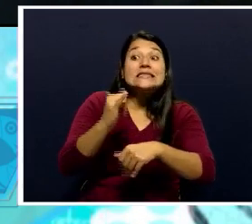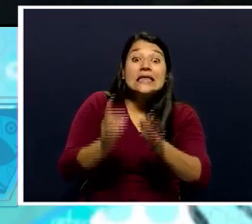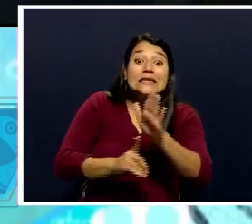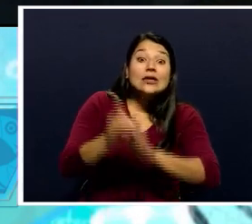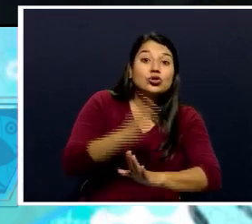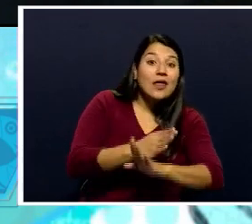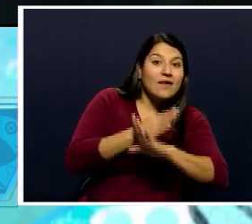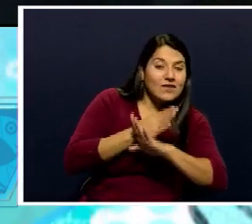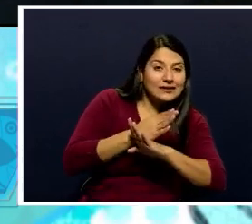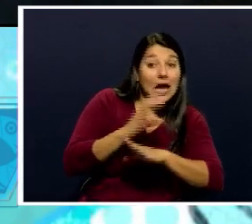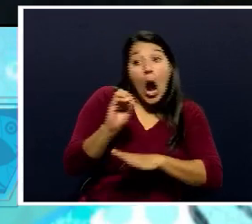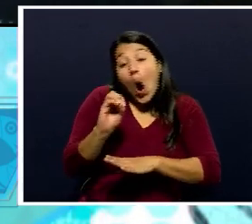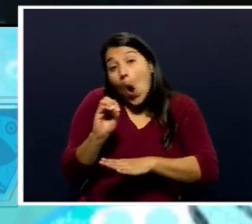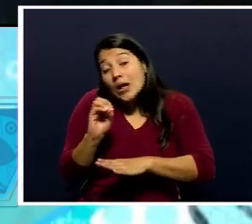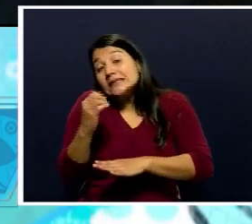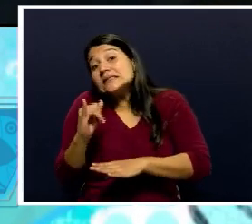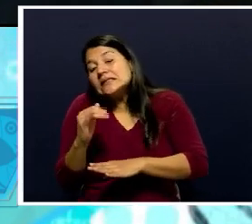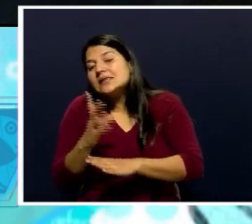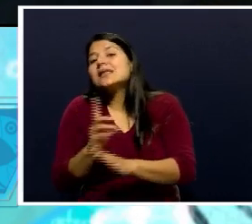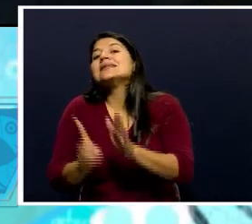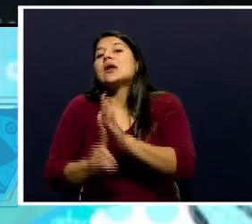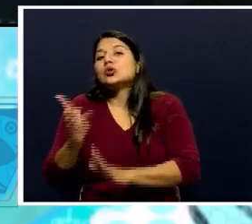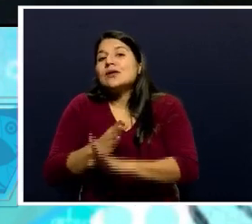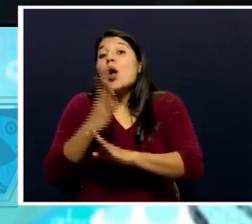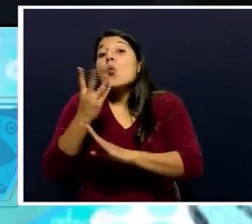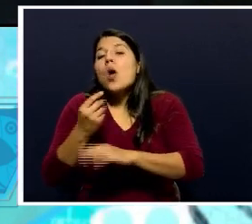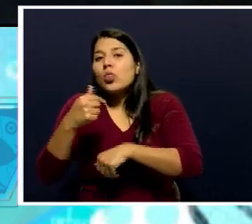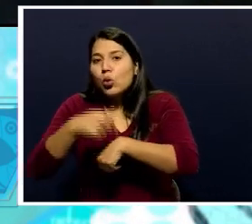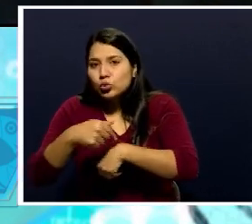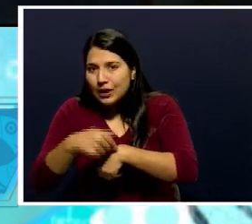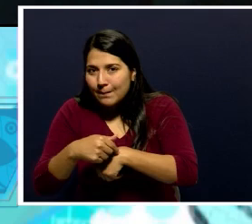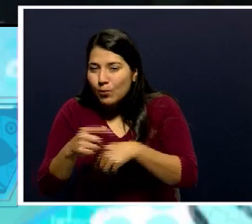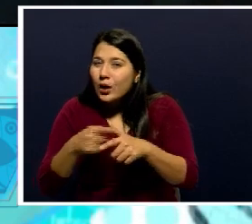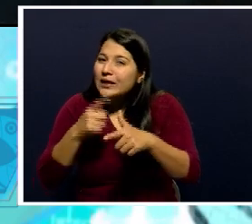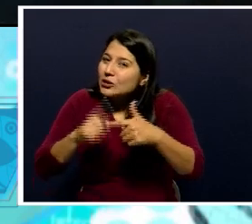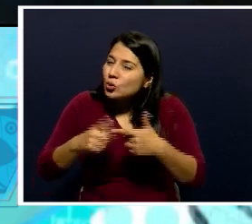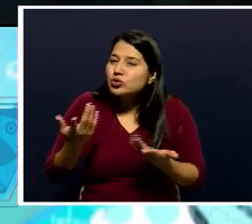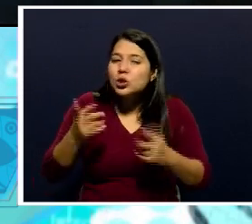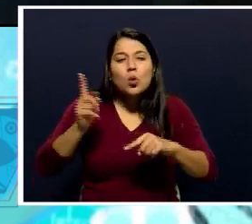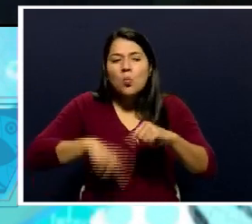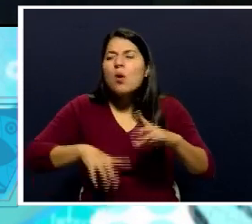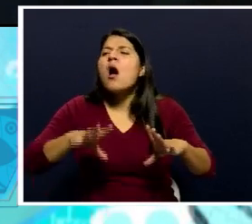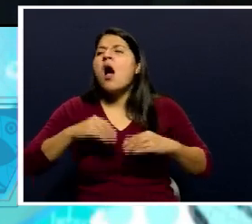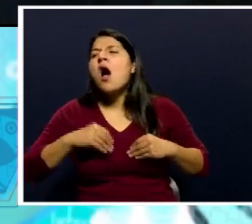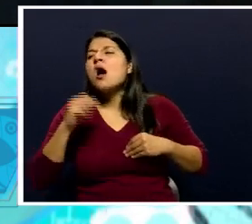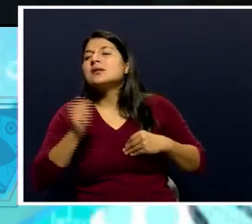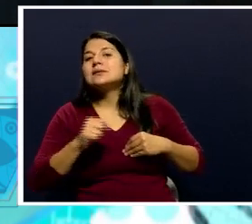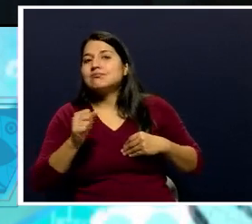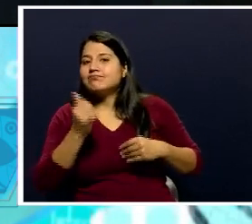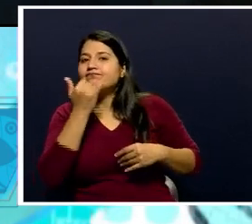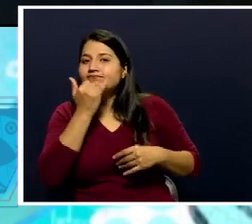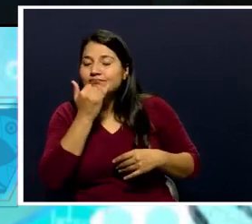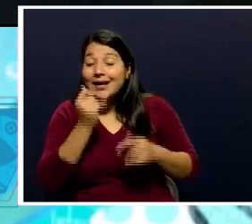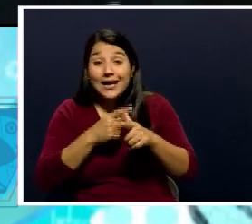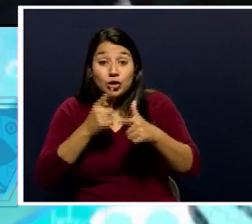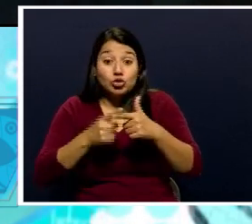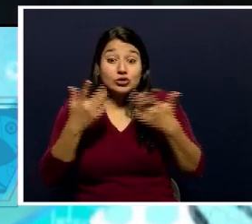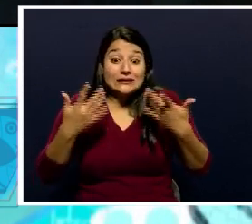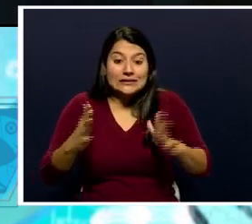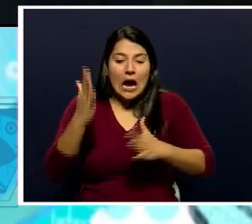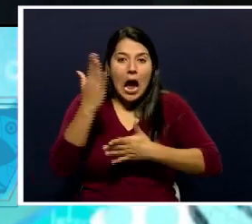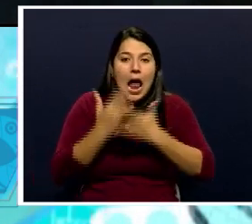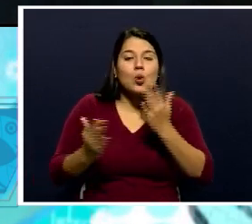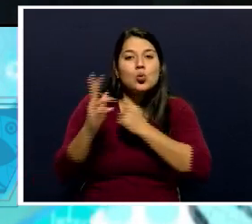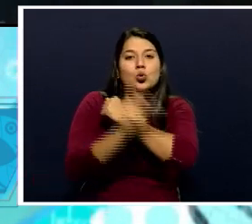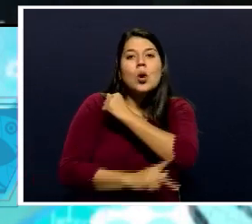este virus va a generar inmunidad como lo pueden generar otros virus sería un error. Y ya hay países que están tomando la decisión de